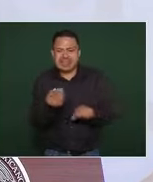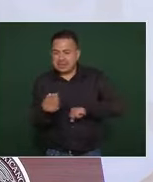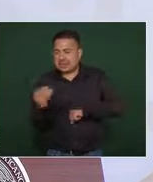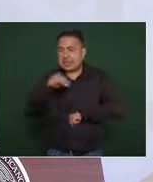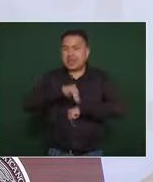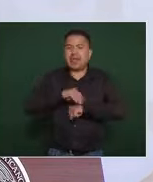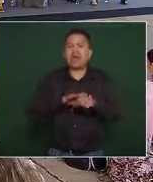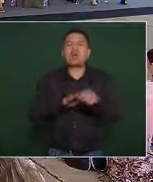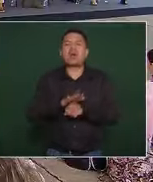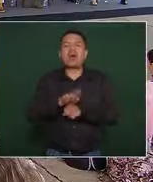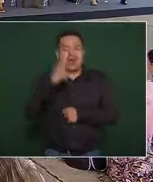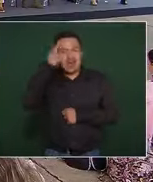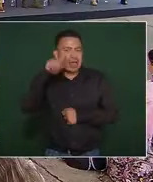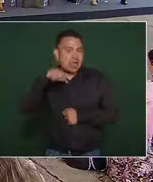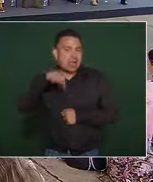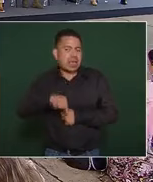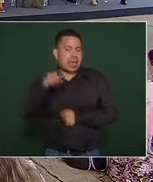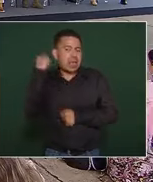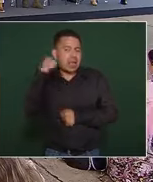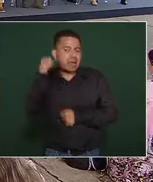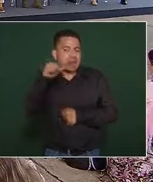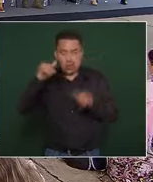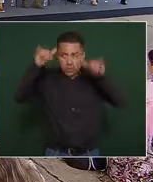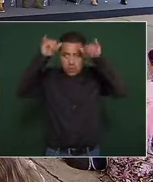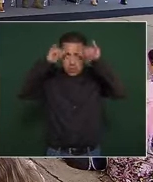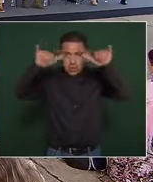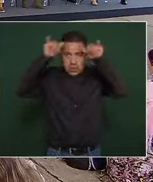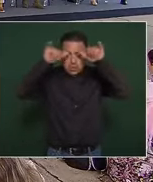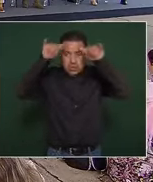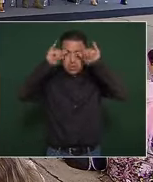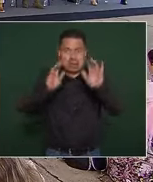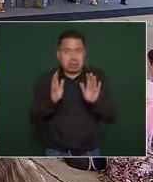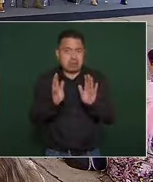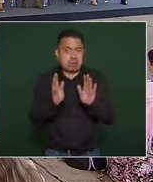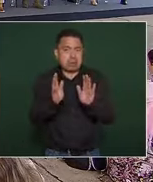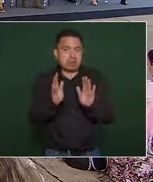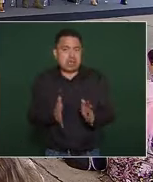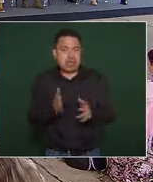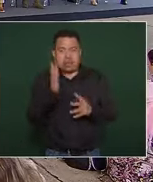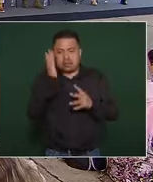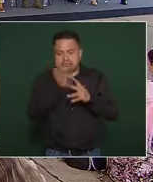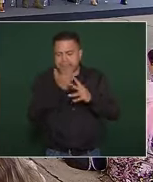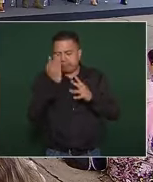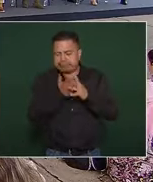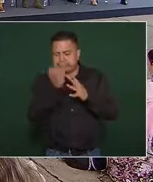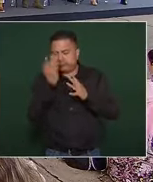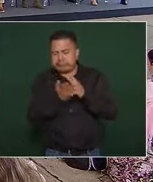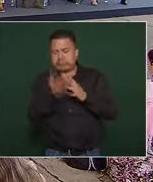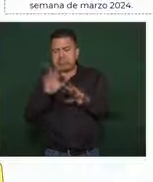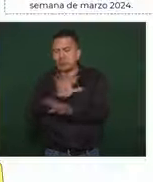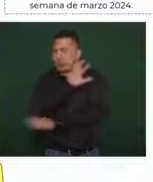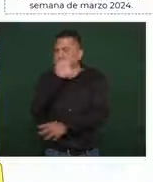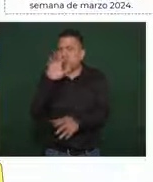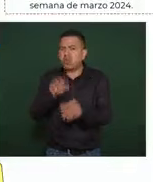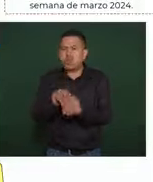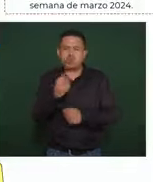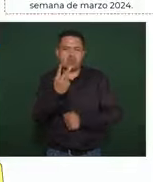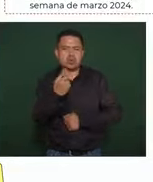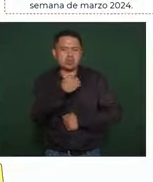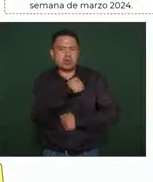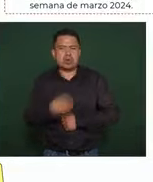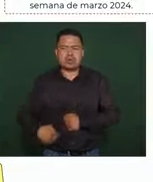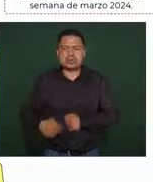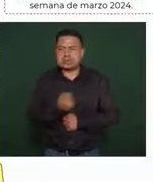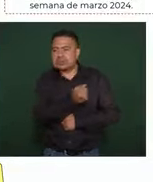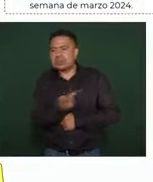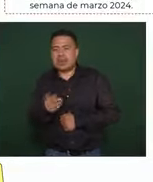implementó para Acapulco y Coyuca, ya tenemos dividido todos estos, o los dos municipios, en